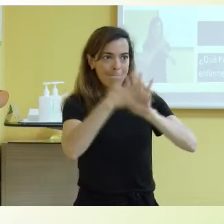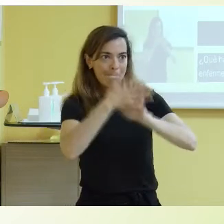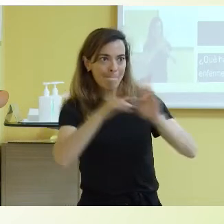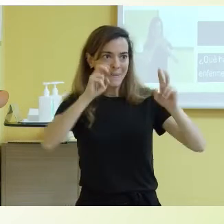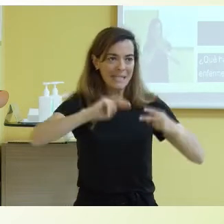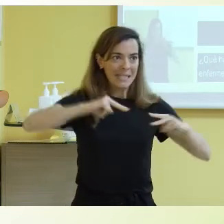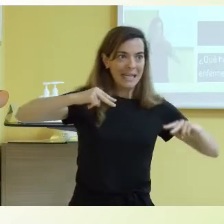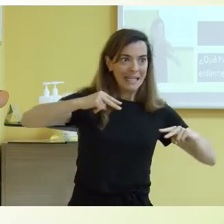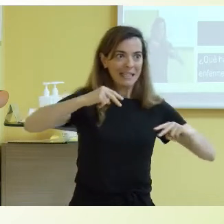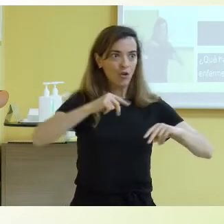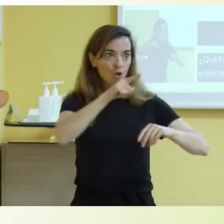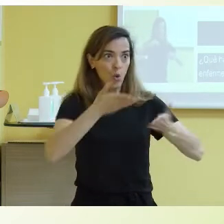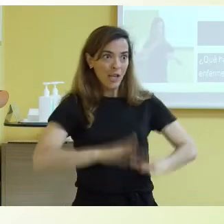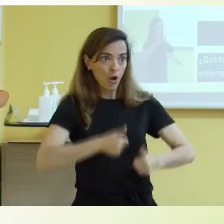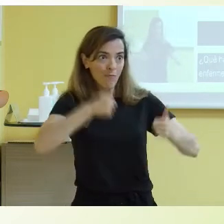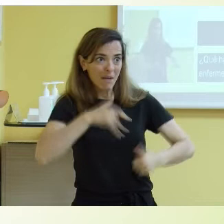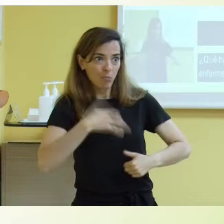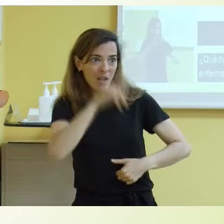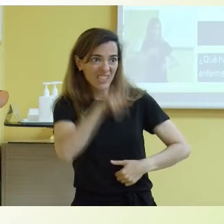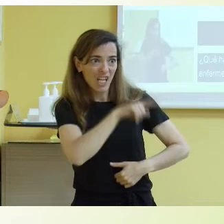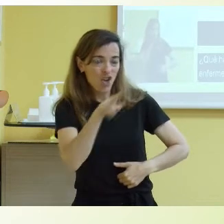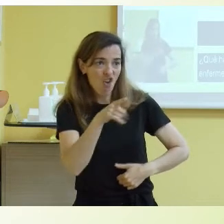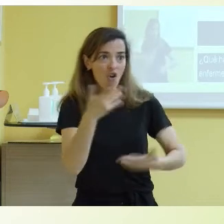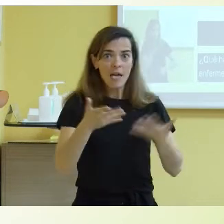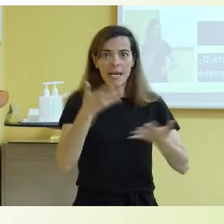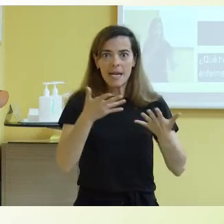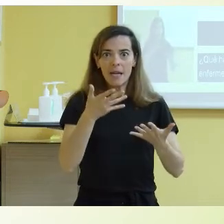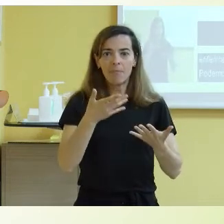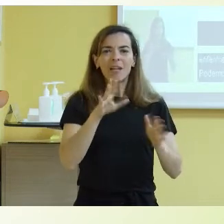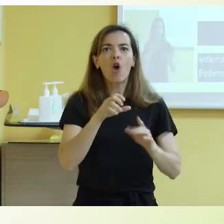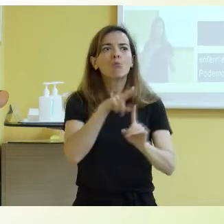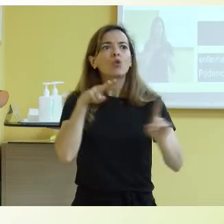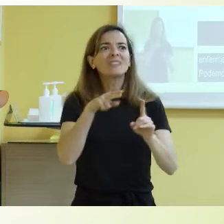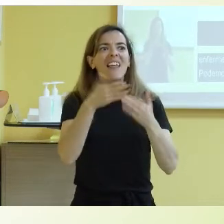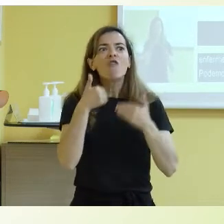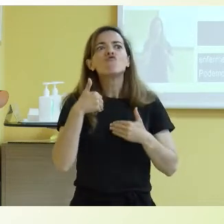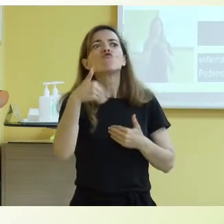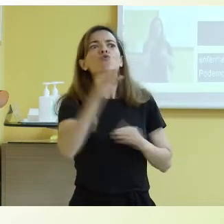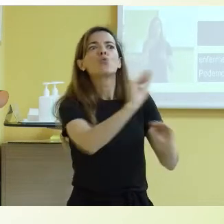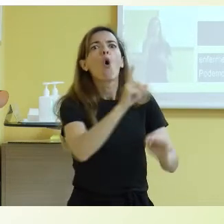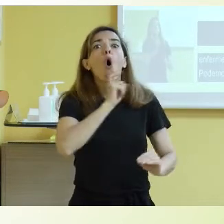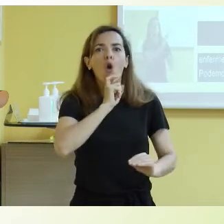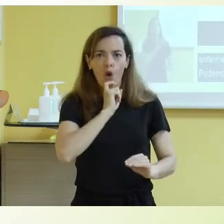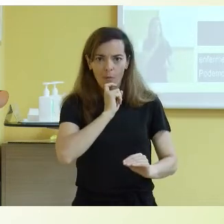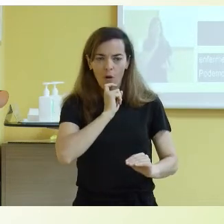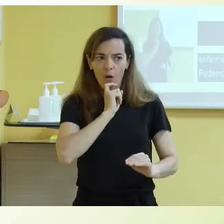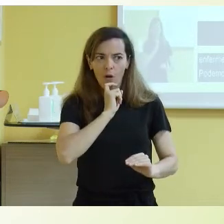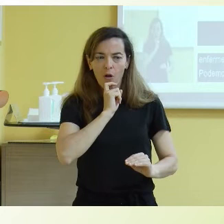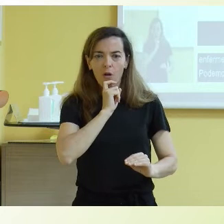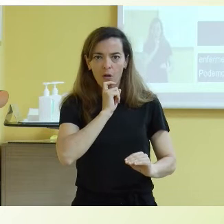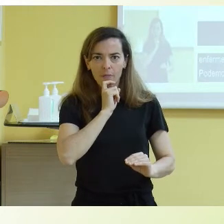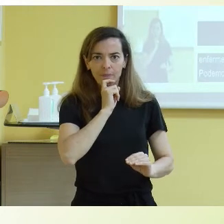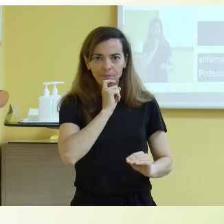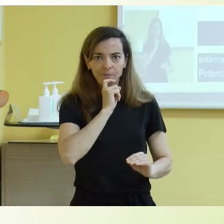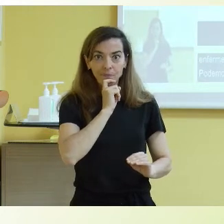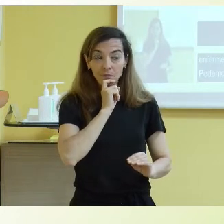tener más o no va a tener más hijos, si quiere tenerlos o no, pero desde el punto de vista de pronóstico, desde el punto de vista de actividad evaluativa para algo que